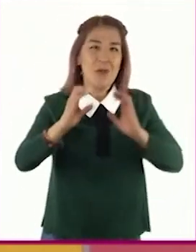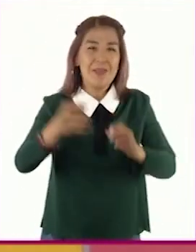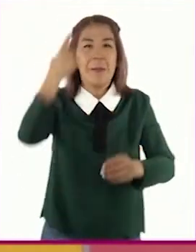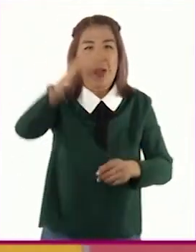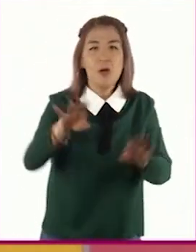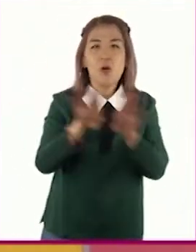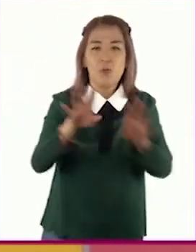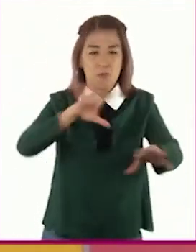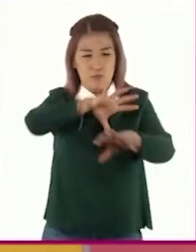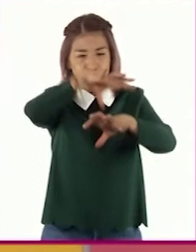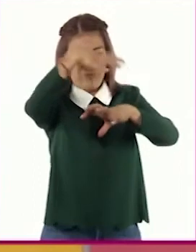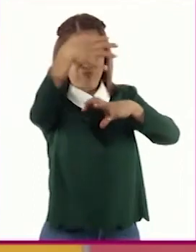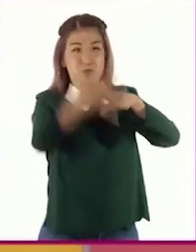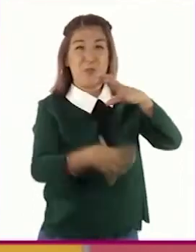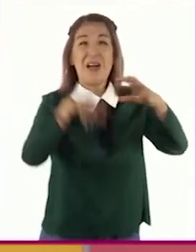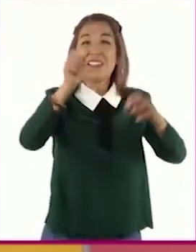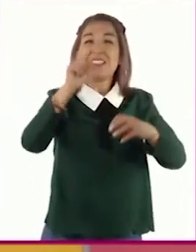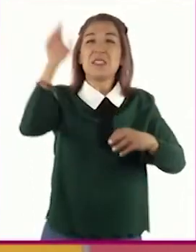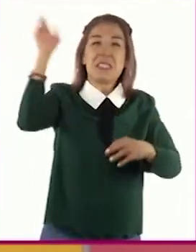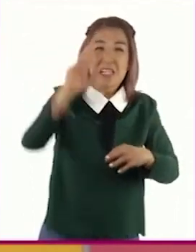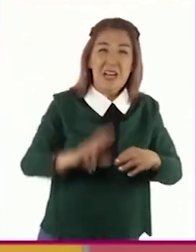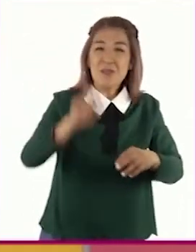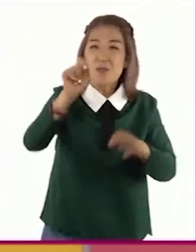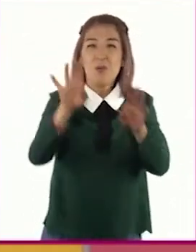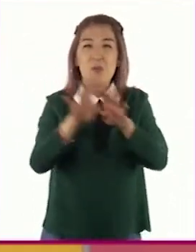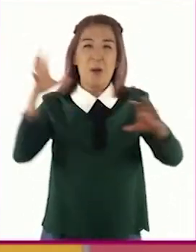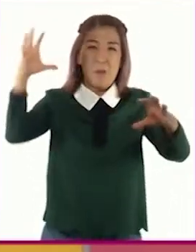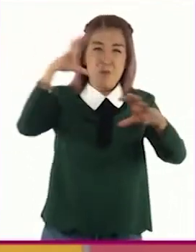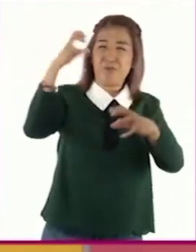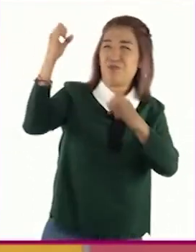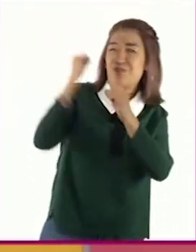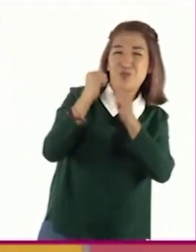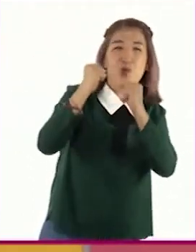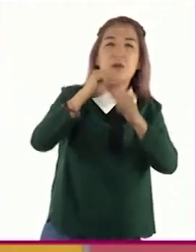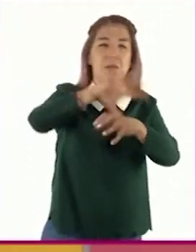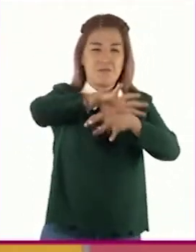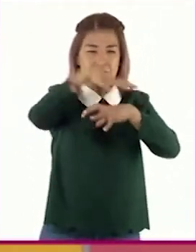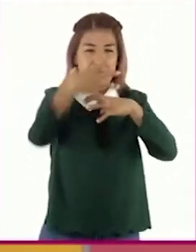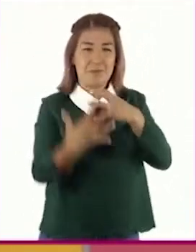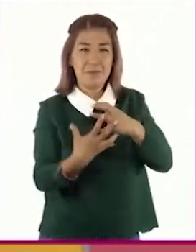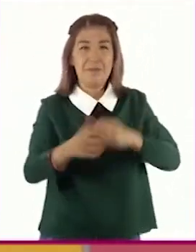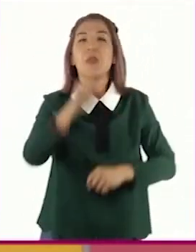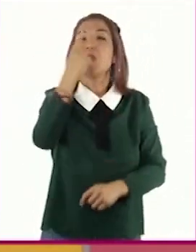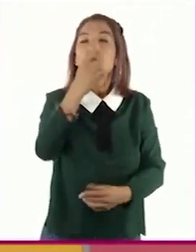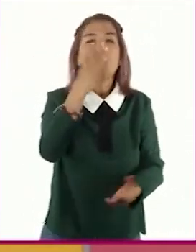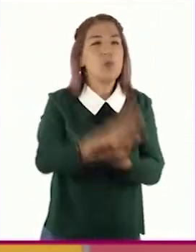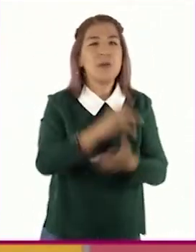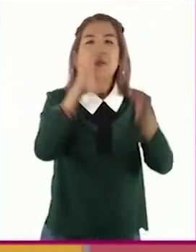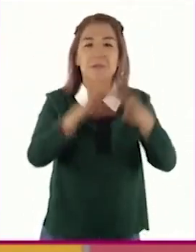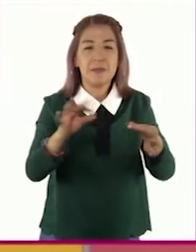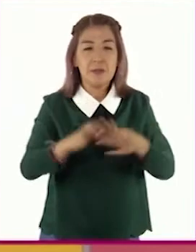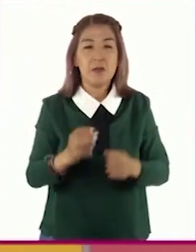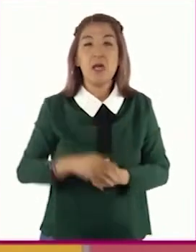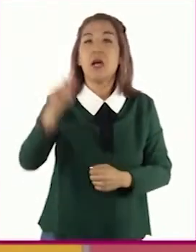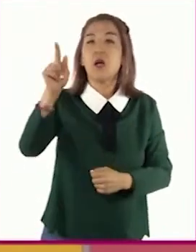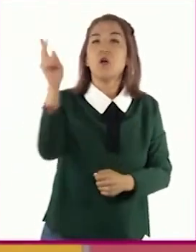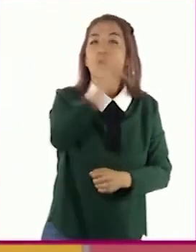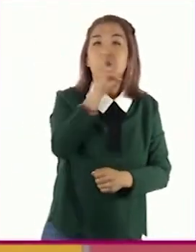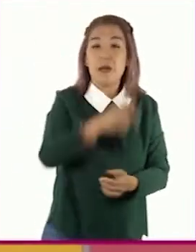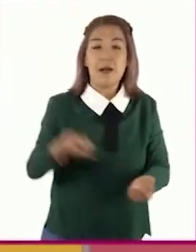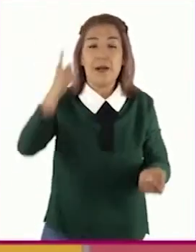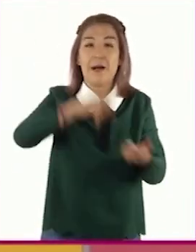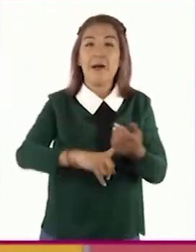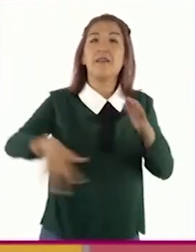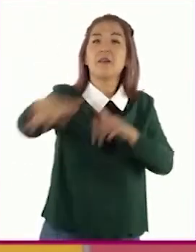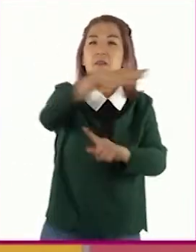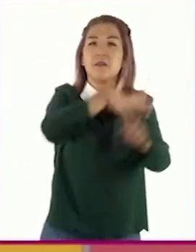que los rayos ultravioleta no nos lleguen de golpe a todos nosotros, ¿sí? Ah, bueno, y déjeme decir una cosa más. El oxígeno que hay en nuestra